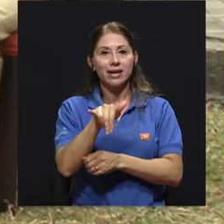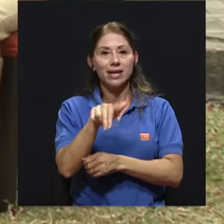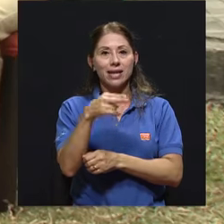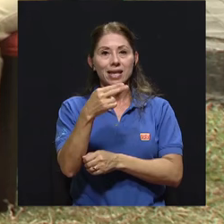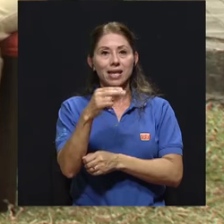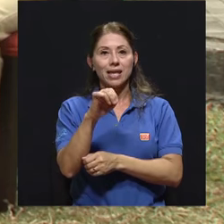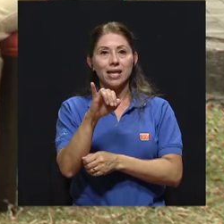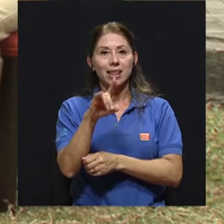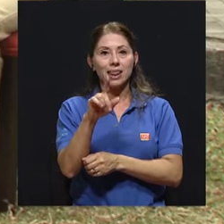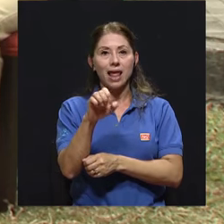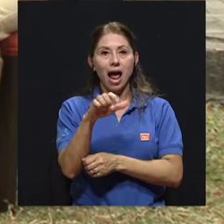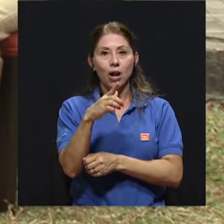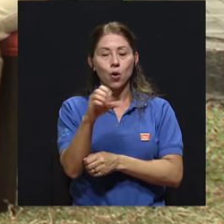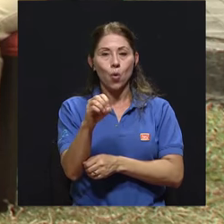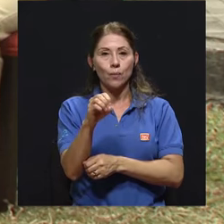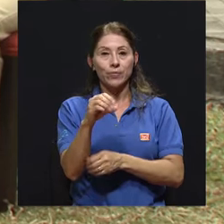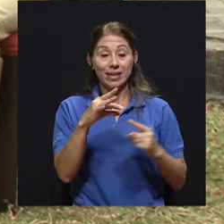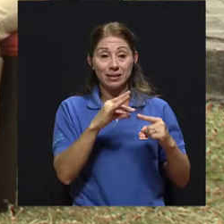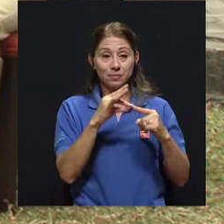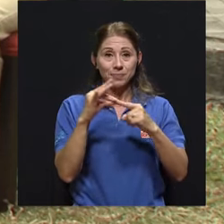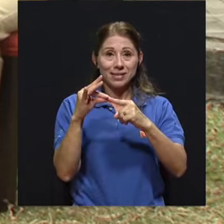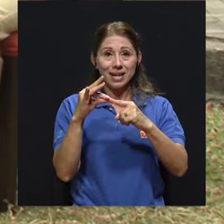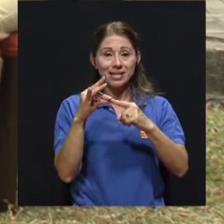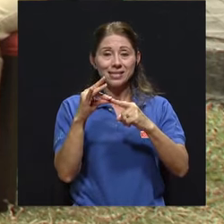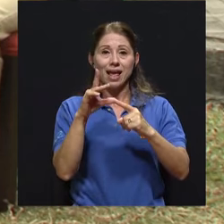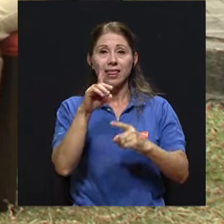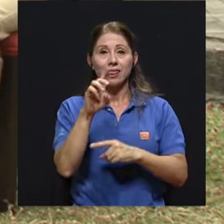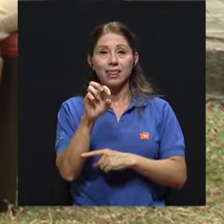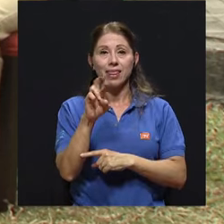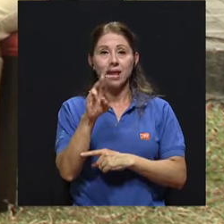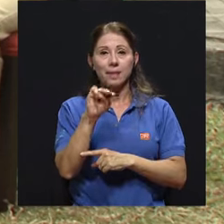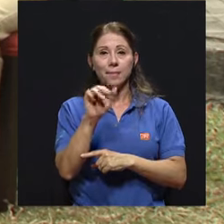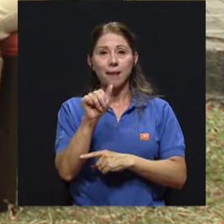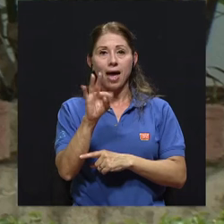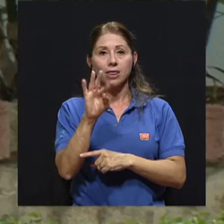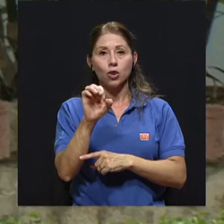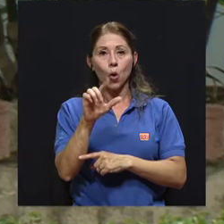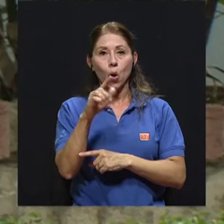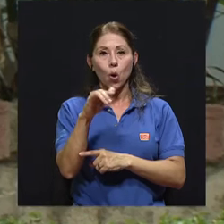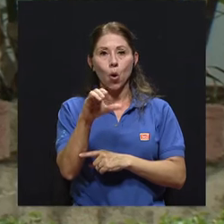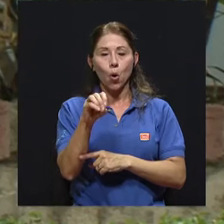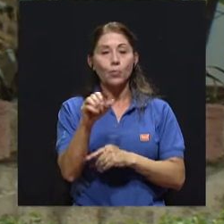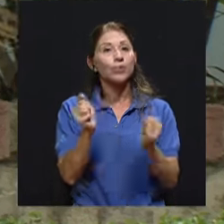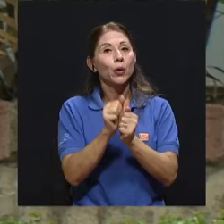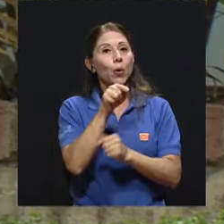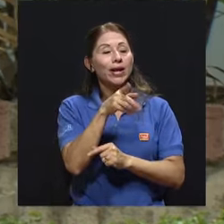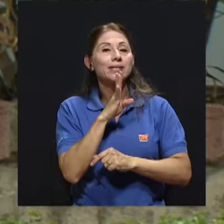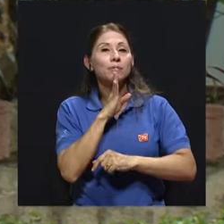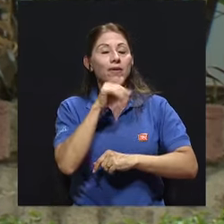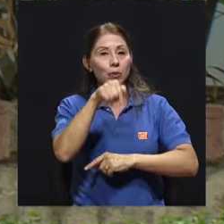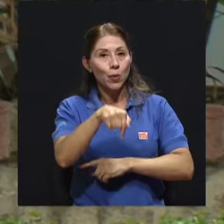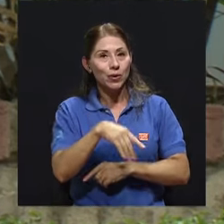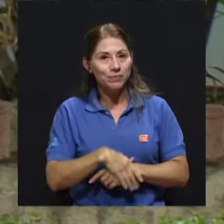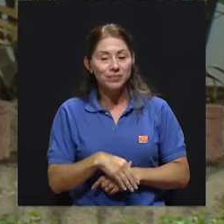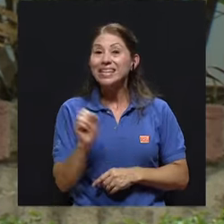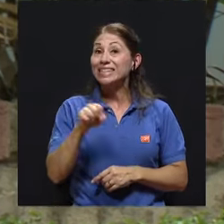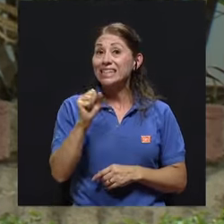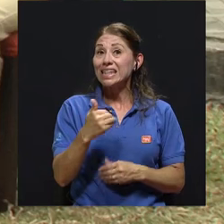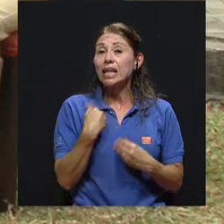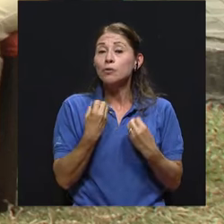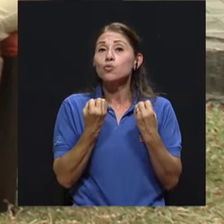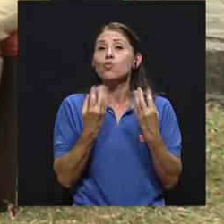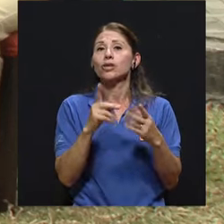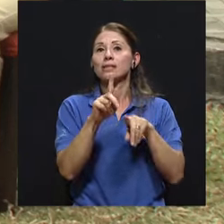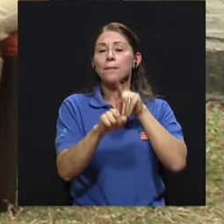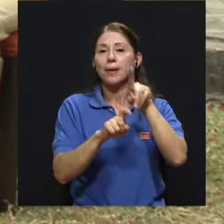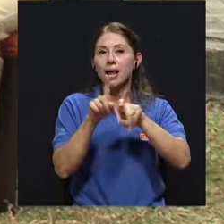doctor Harry Hidalgo, quien es un dermatólogo especialista con quien estamos compartiendo el día de hoy, ¿verdad? Así es, y tenemos